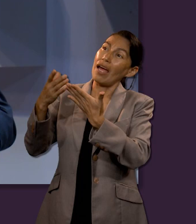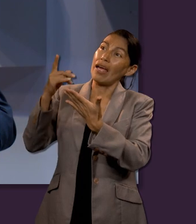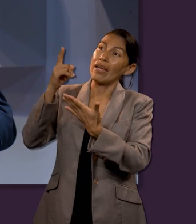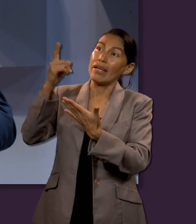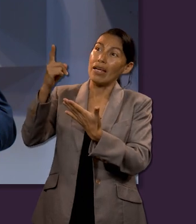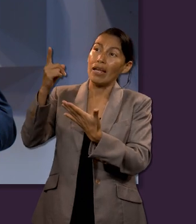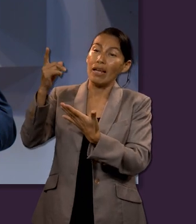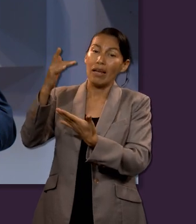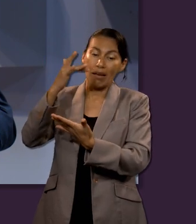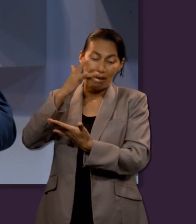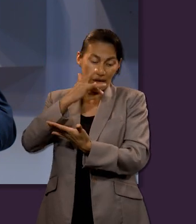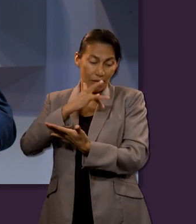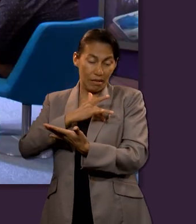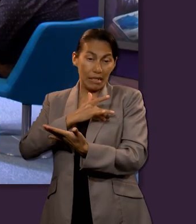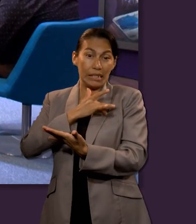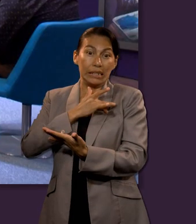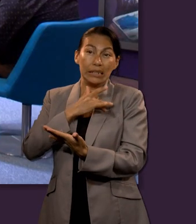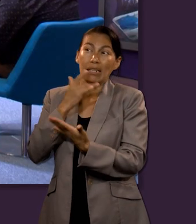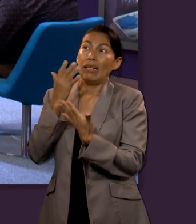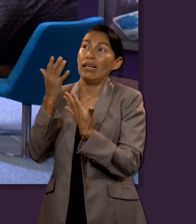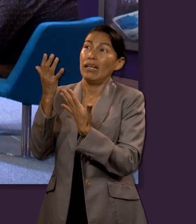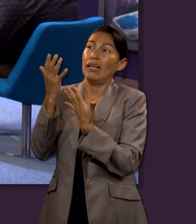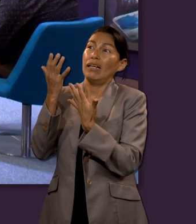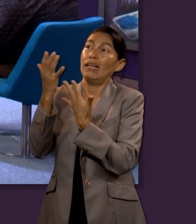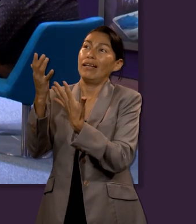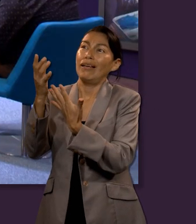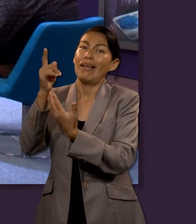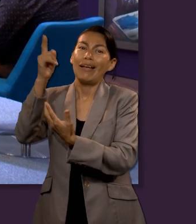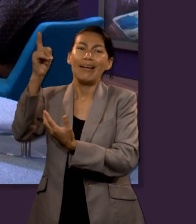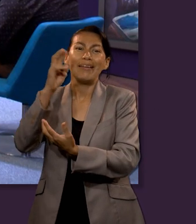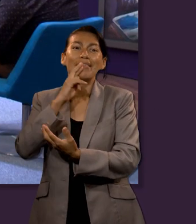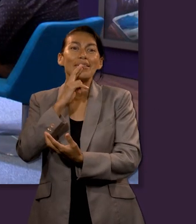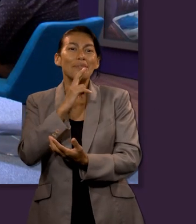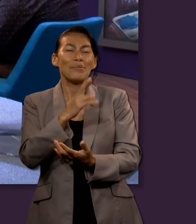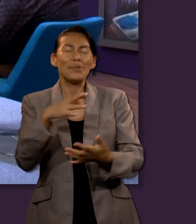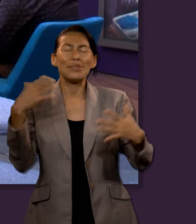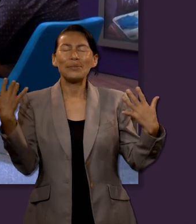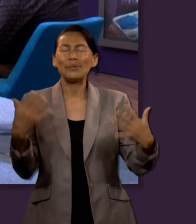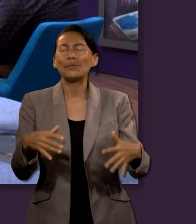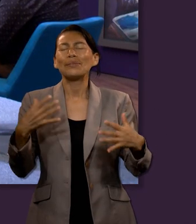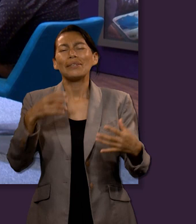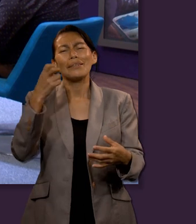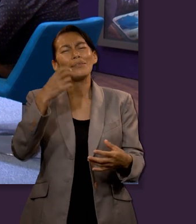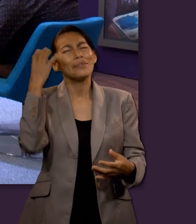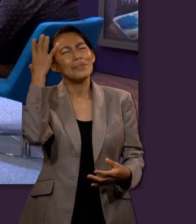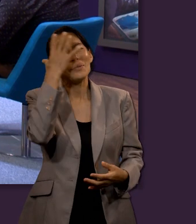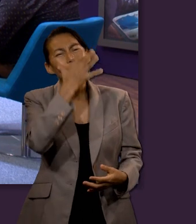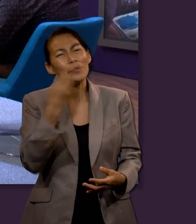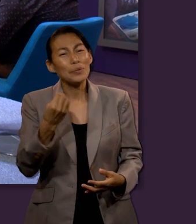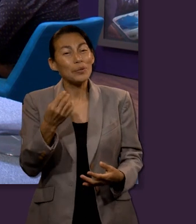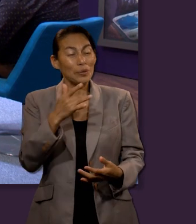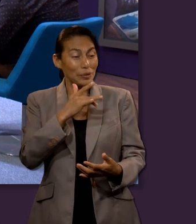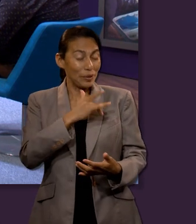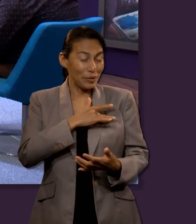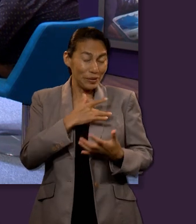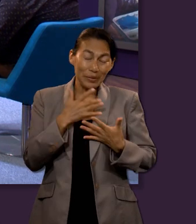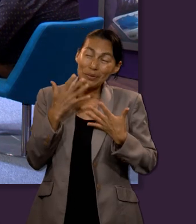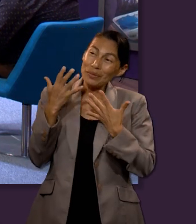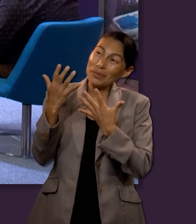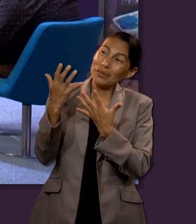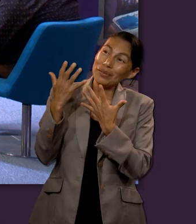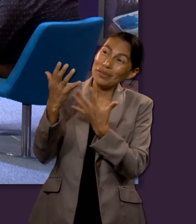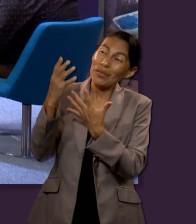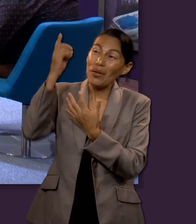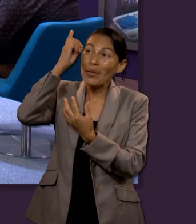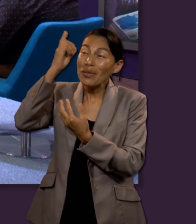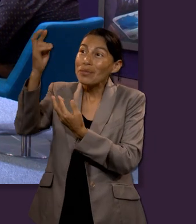las peticiones de tu corazón qué bonito es saber que dios me contesta los